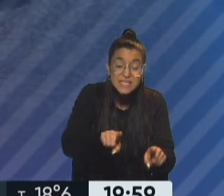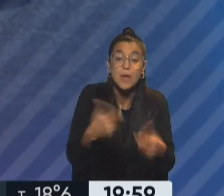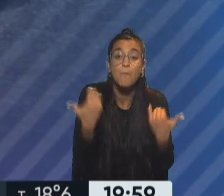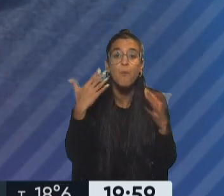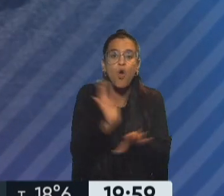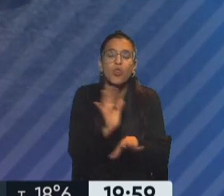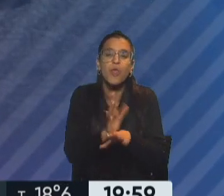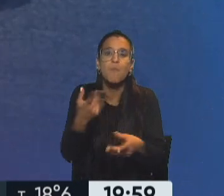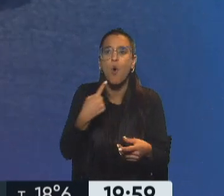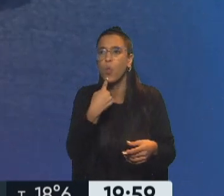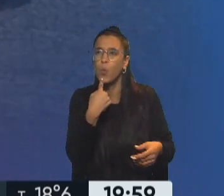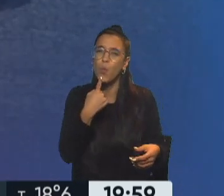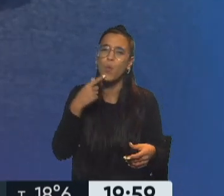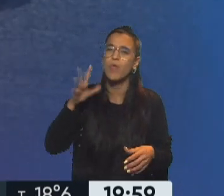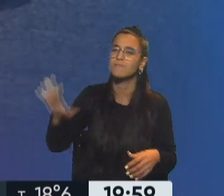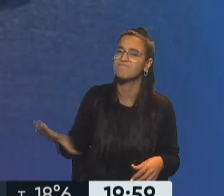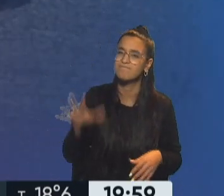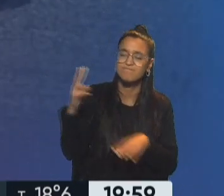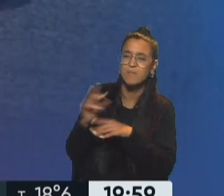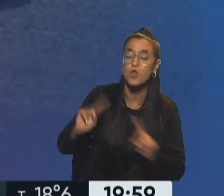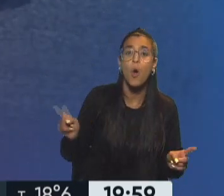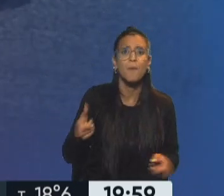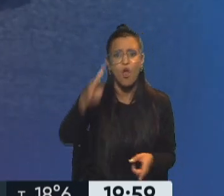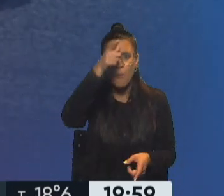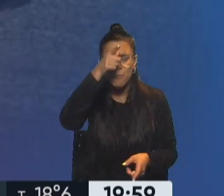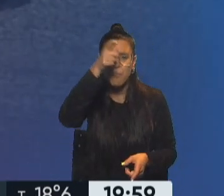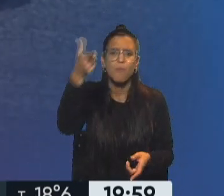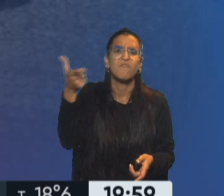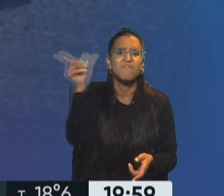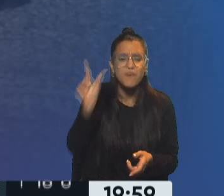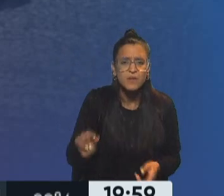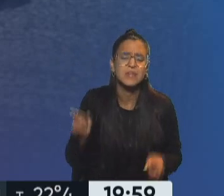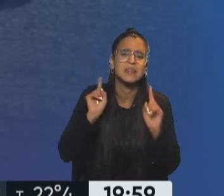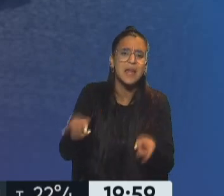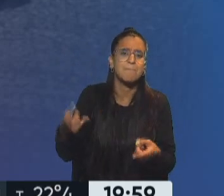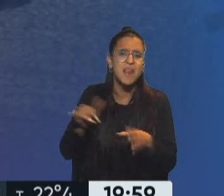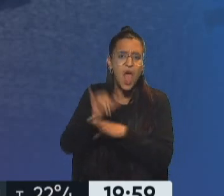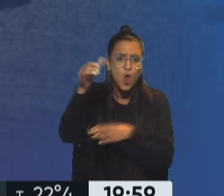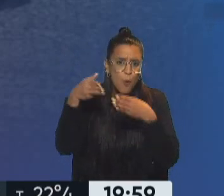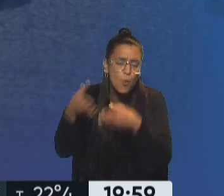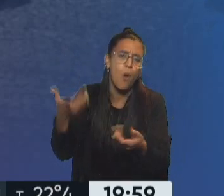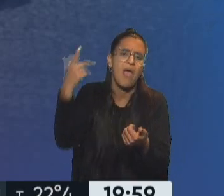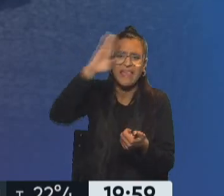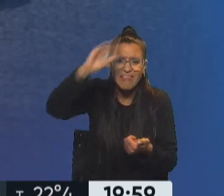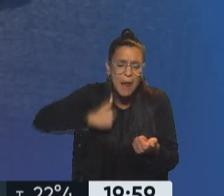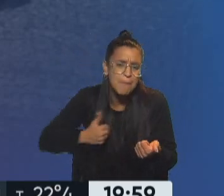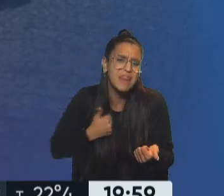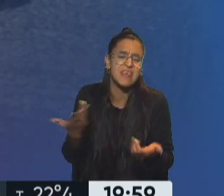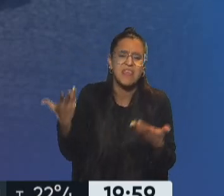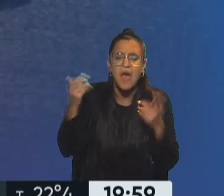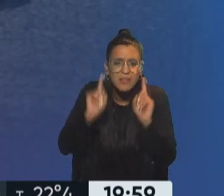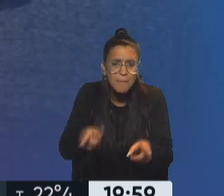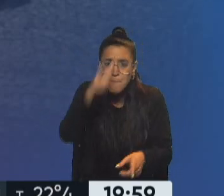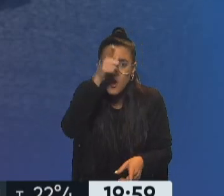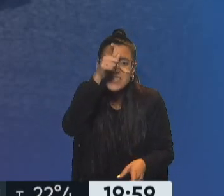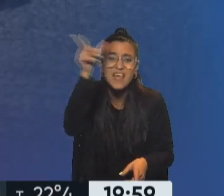objeto de algún tipo de duda, sí, hay fuerzas federales, la Policía de Seguridad Aeroportuaria, Gendarmería, Prefectura, incluso la